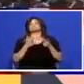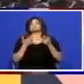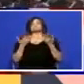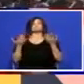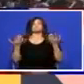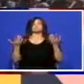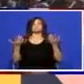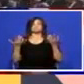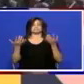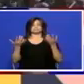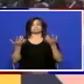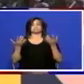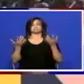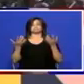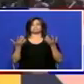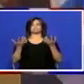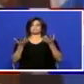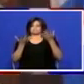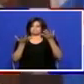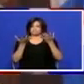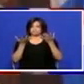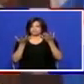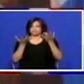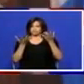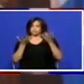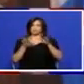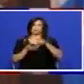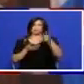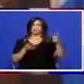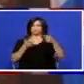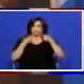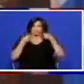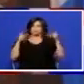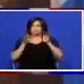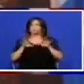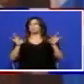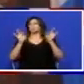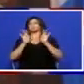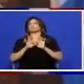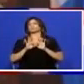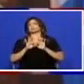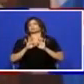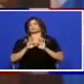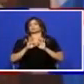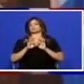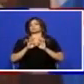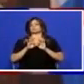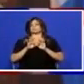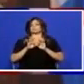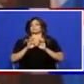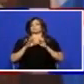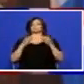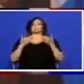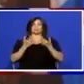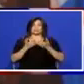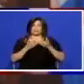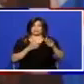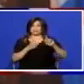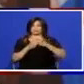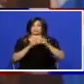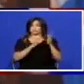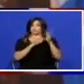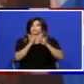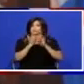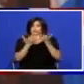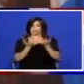Finalmente, quiero hacerles otro anuncio de vital importancia. A partir del 1 de